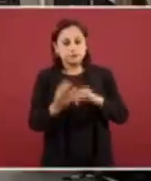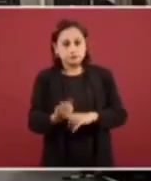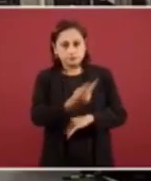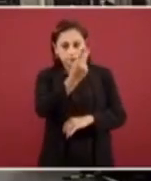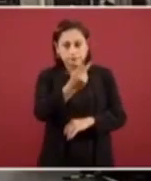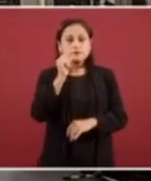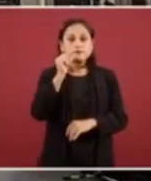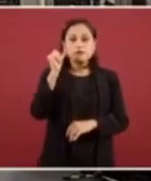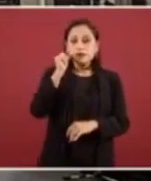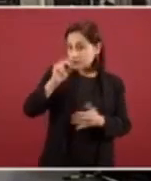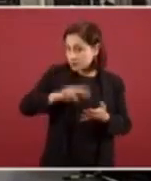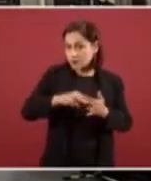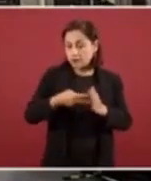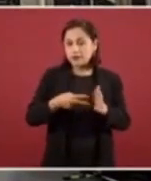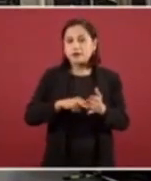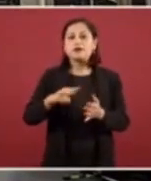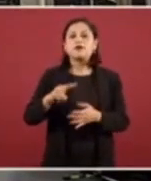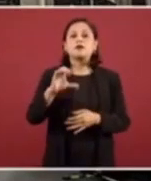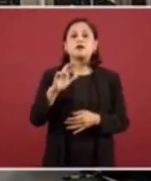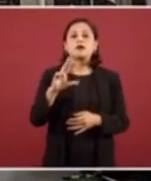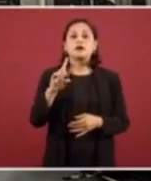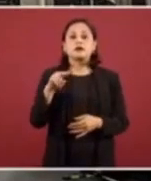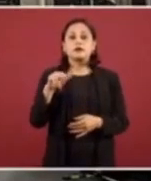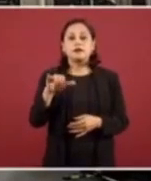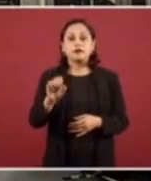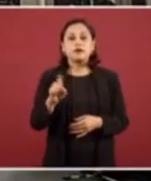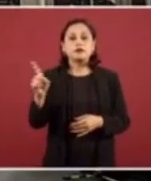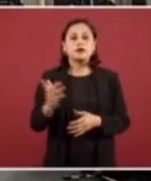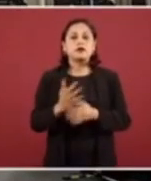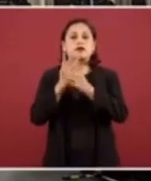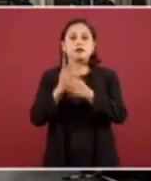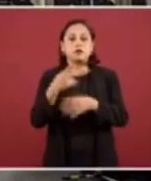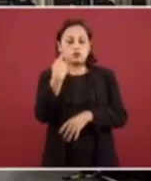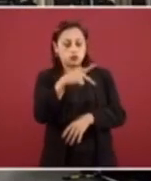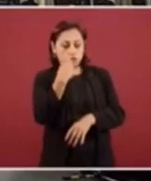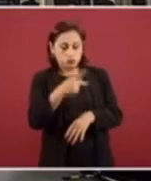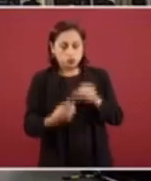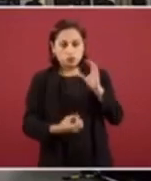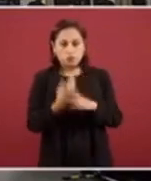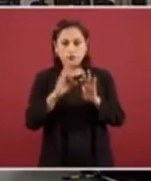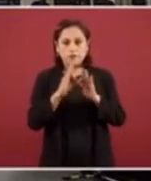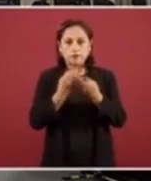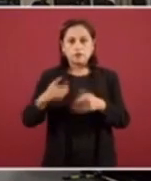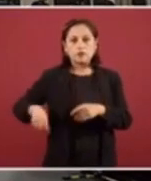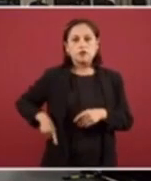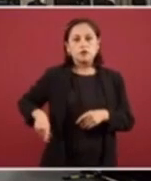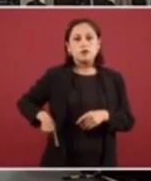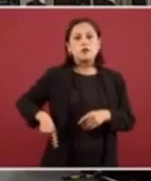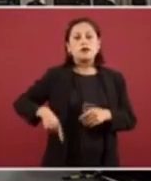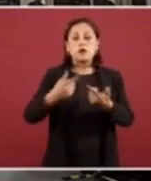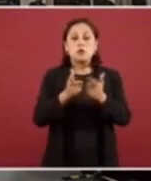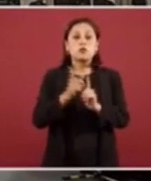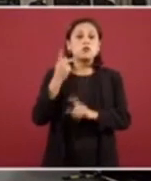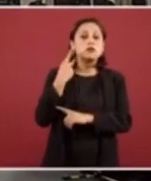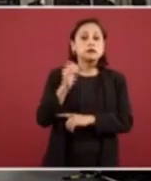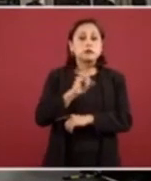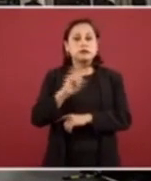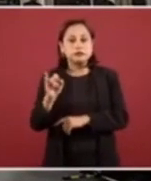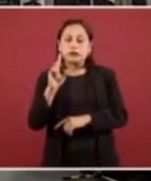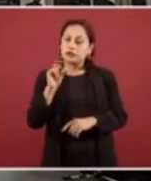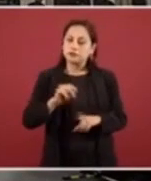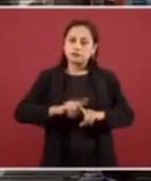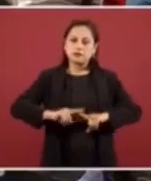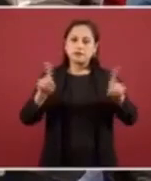Ayer el ingeniero Cuauhtémoc Cárdenas dice que su gobierno no es un gobierno de izquierda, que Morena no es de izquierda y que él piensa que podría